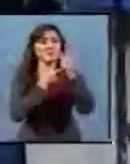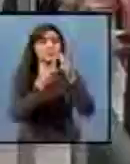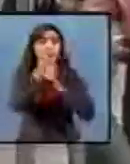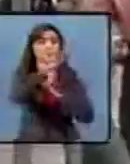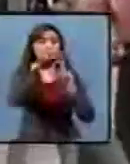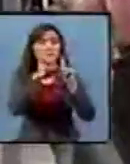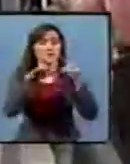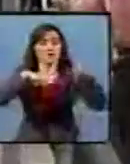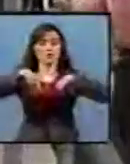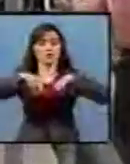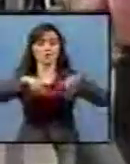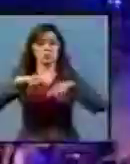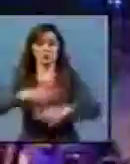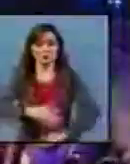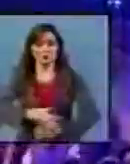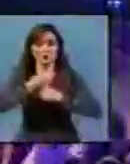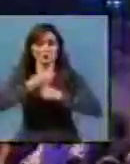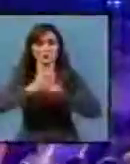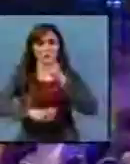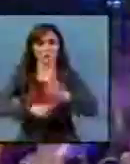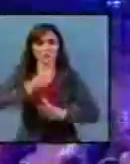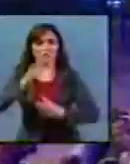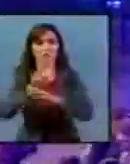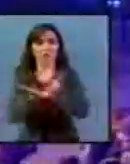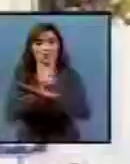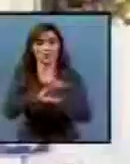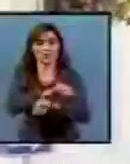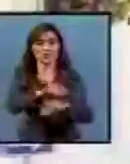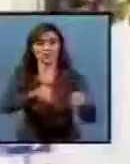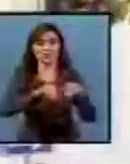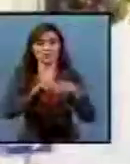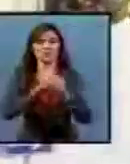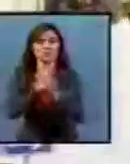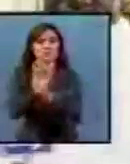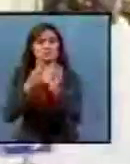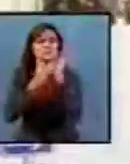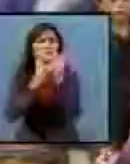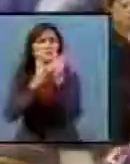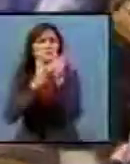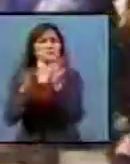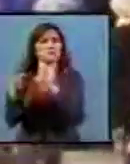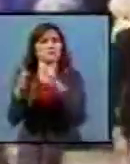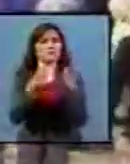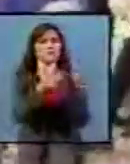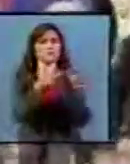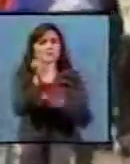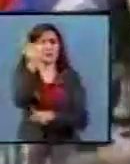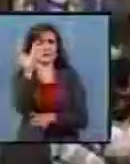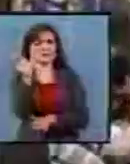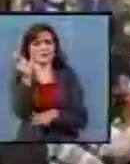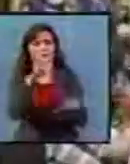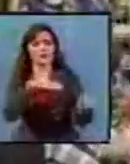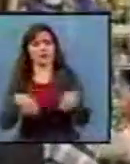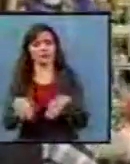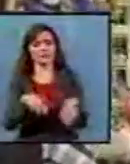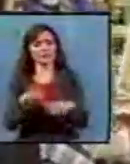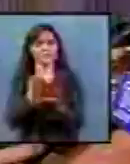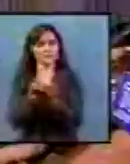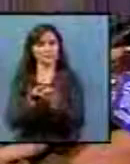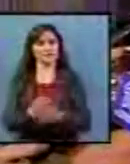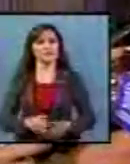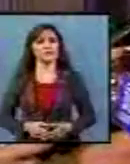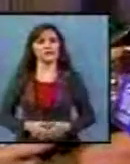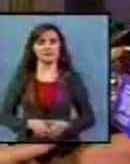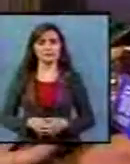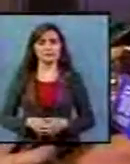la movilidad, la seguridad ciudadana, el uso de suelo y principalmente el trámite de la licencia única de actividades económicas.